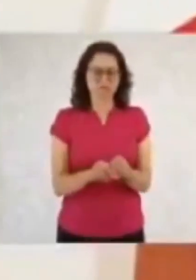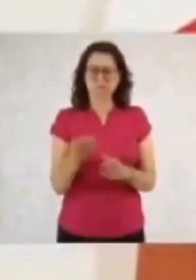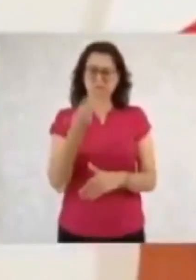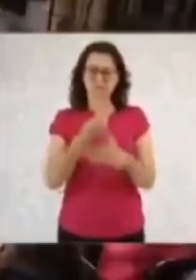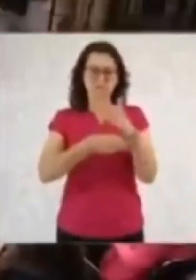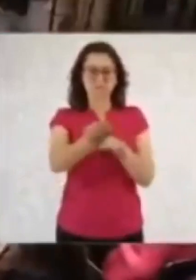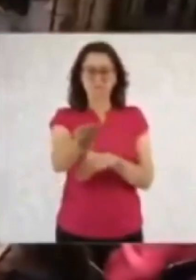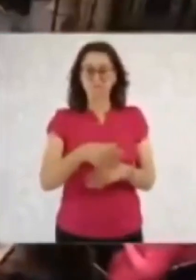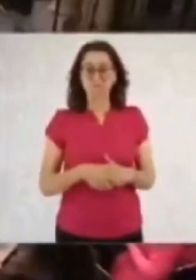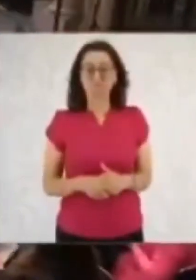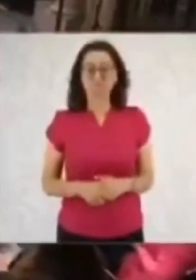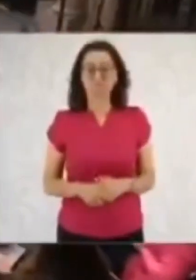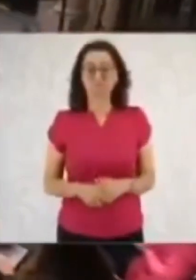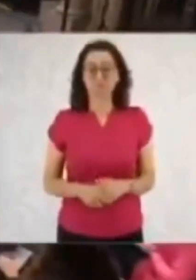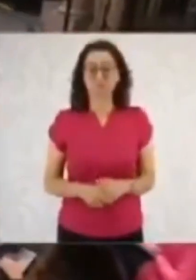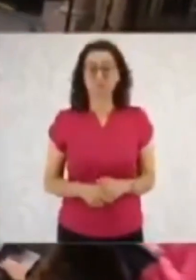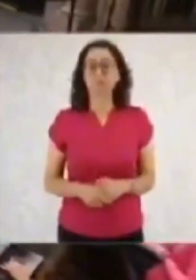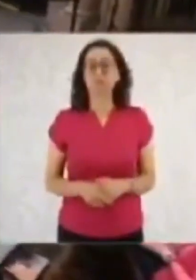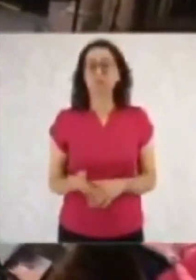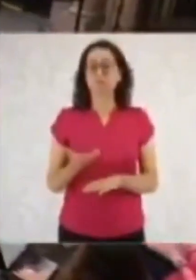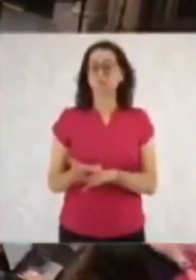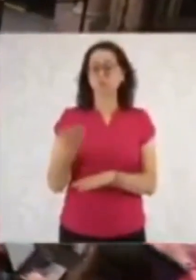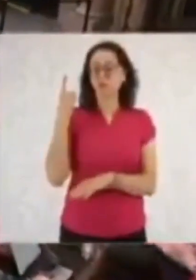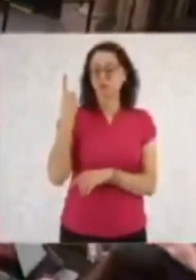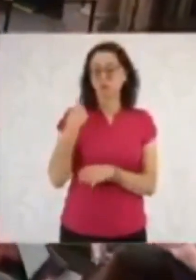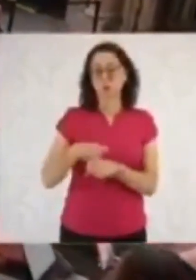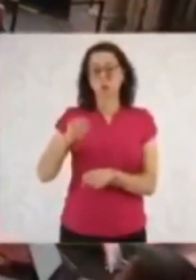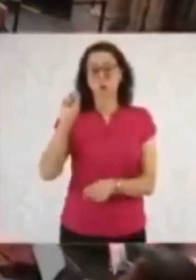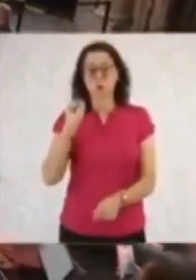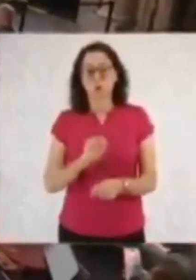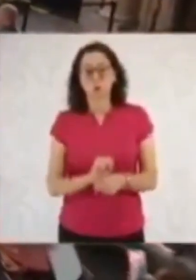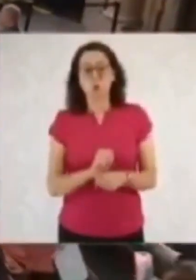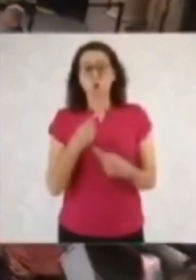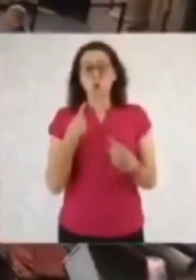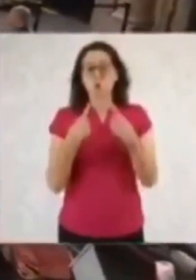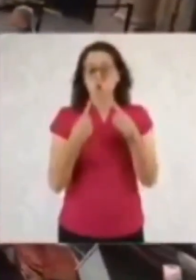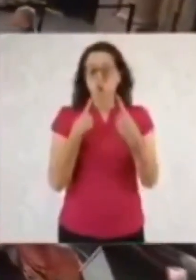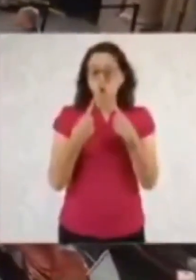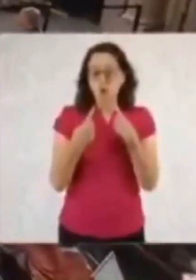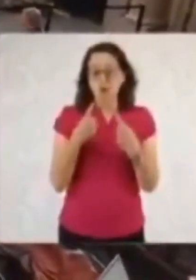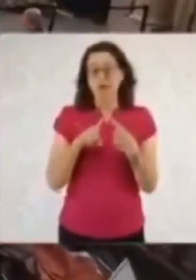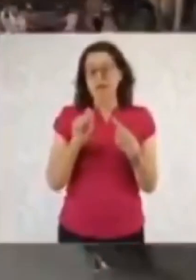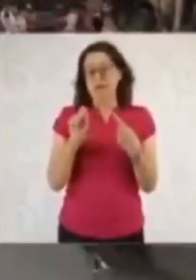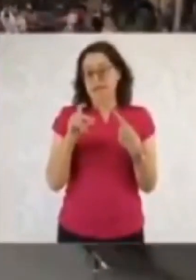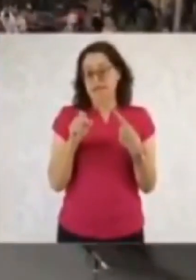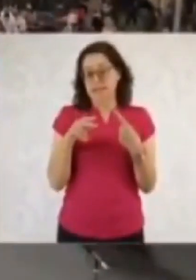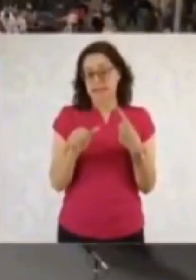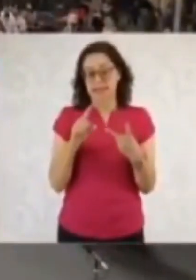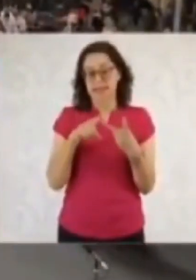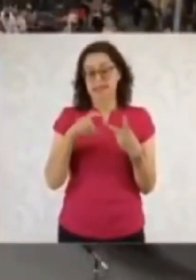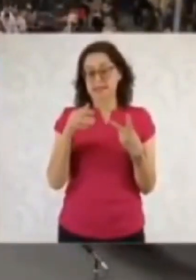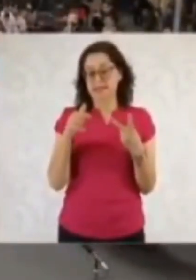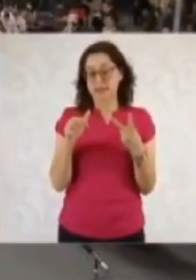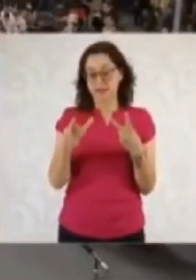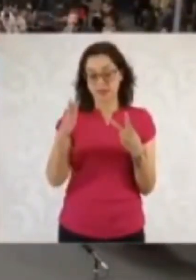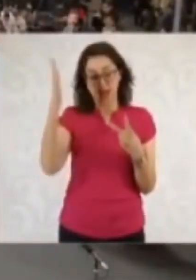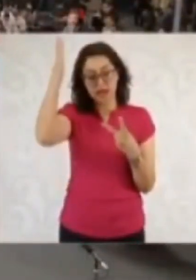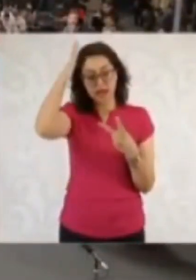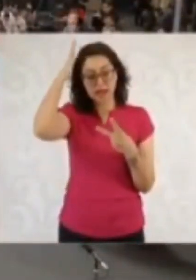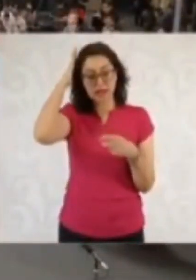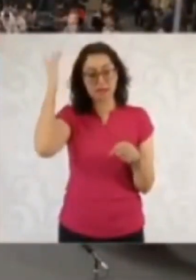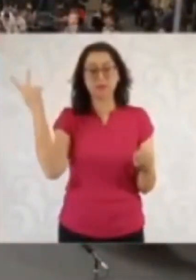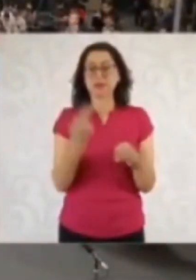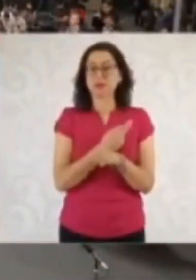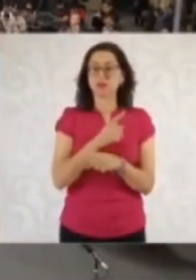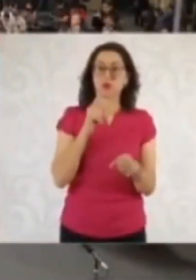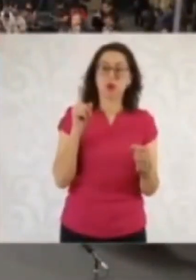Y en ese sentido, nos comentaba la semana pasada que iban a dialogar el titular de la Defensa con la Guardia Nacional para ver qué ocurrió en el foro, Alicia.